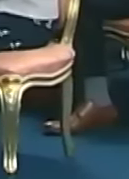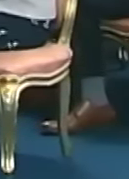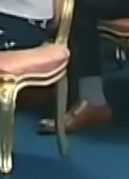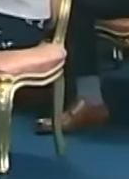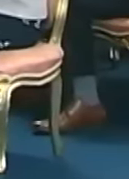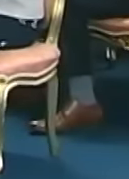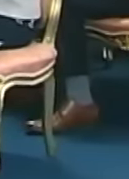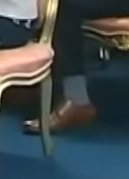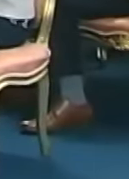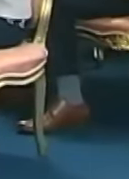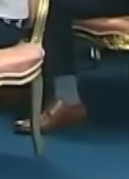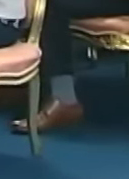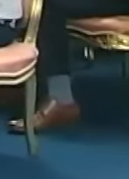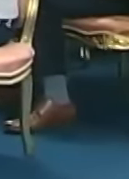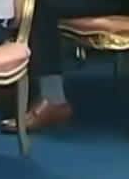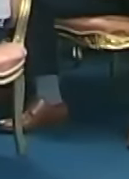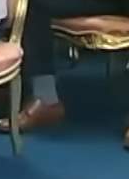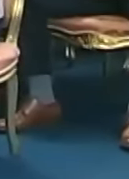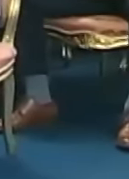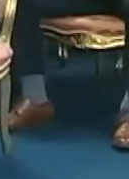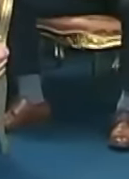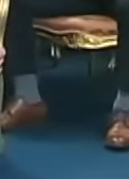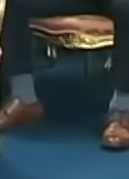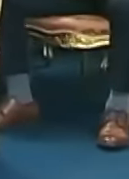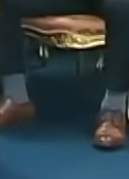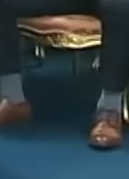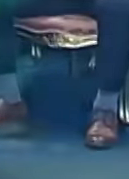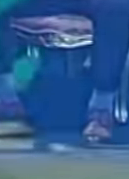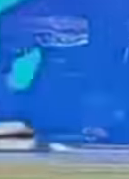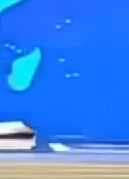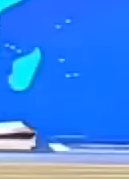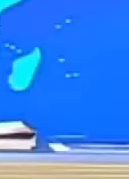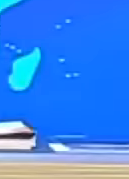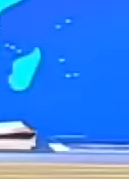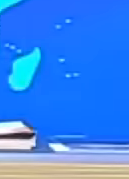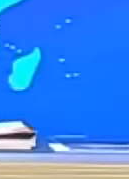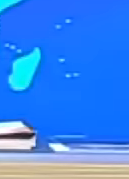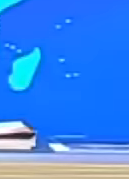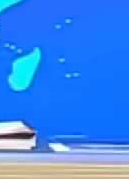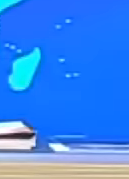Hemos dado muchas batallas a lo largo de siglos.